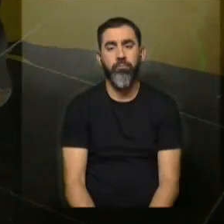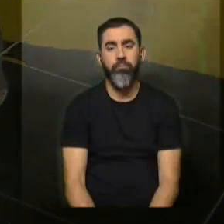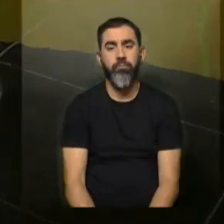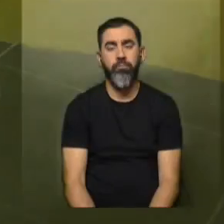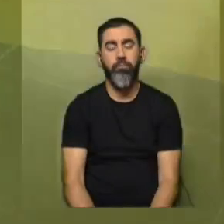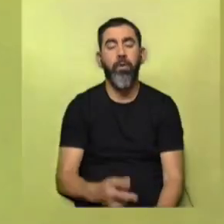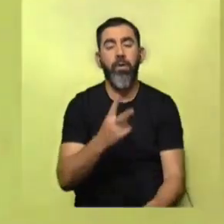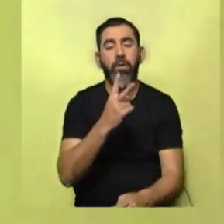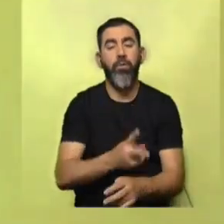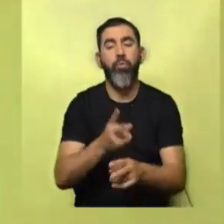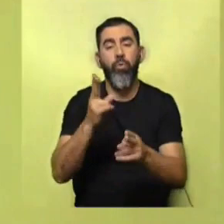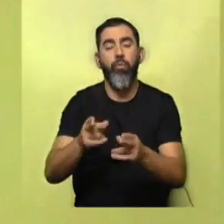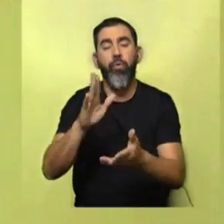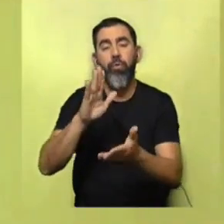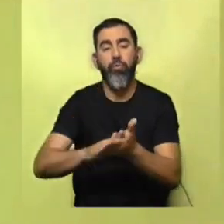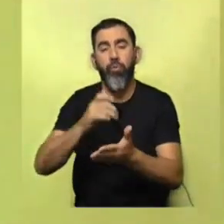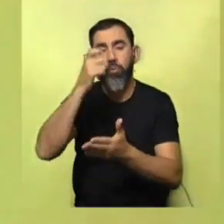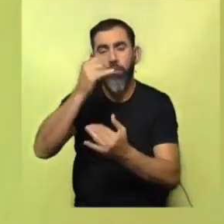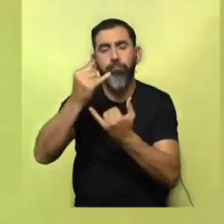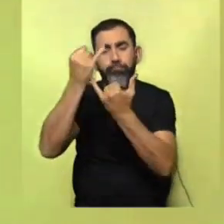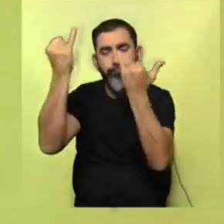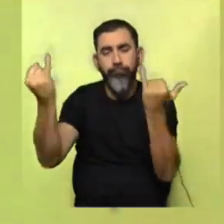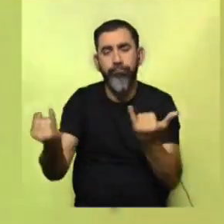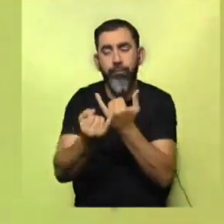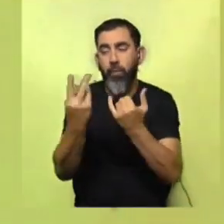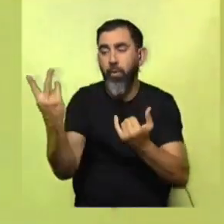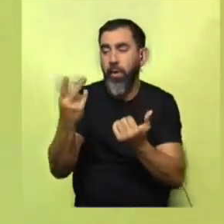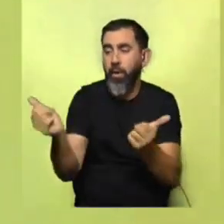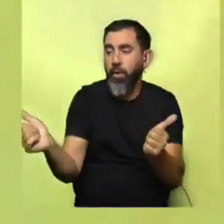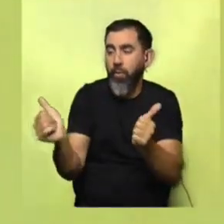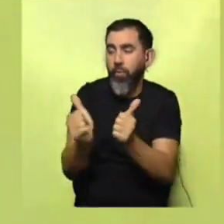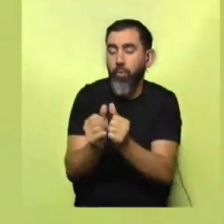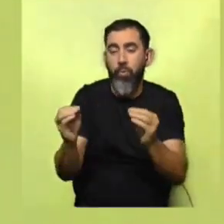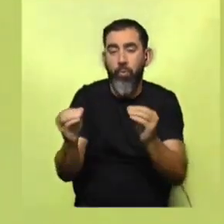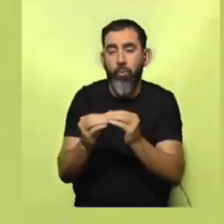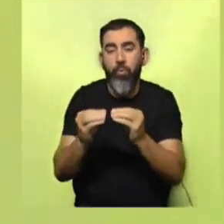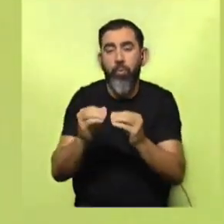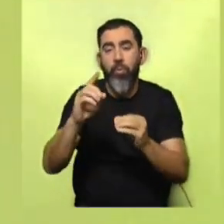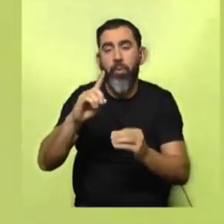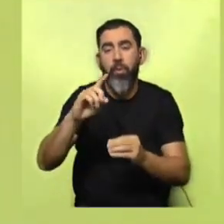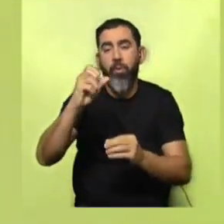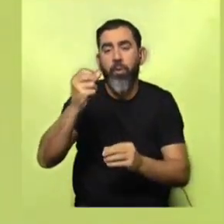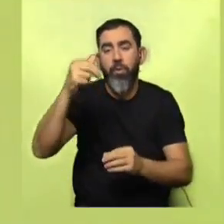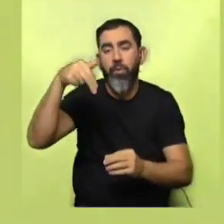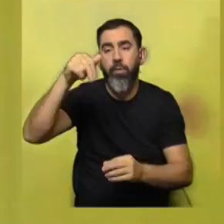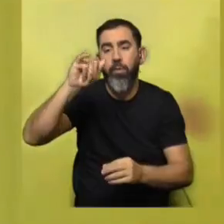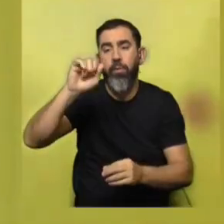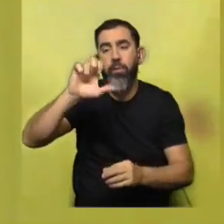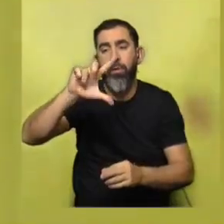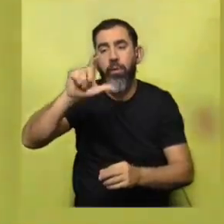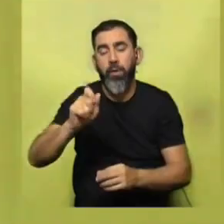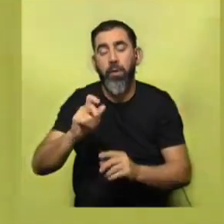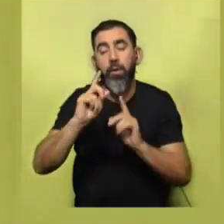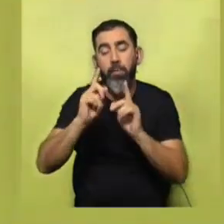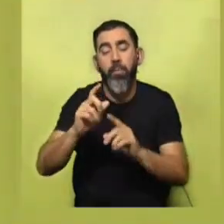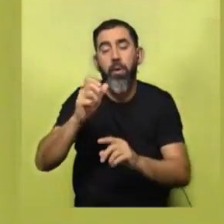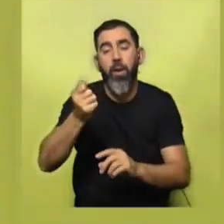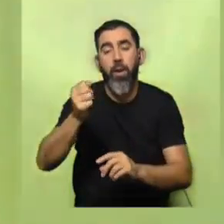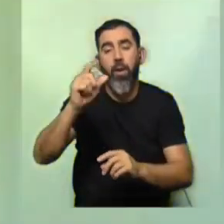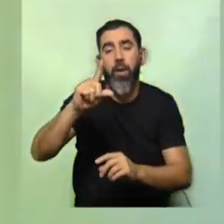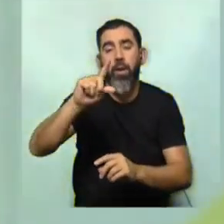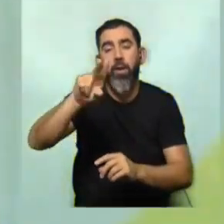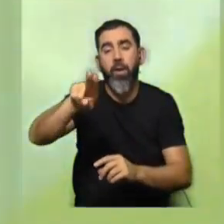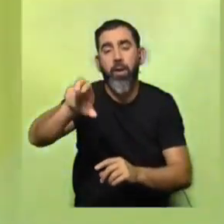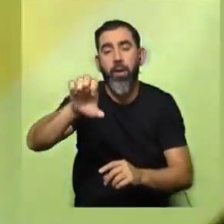Bueno, segundo bloque de Sobreciencia. Hacía mucho que no recibíamos juntas a Daniela Hirschfeld y a Alexandra Perrone. ¿Cómo les va? Buenas noches. Buenas noches. Estamos ¿todo bien? Juntas